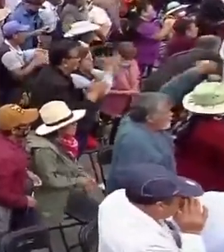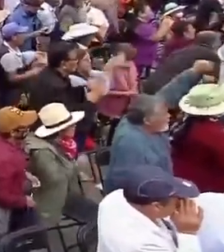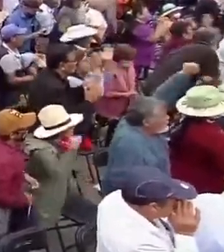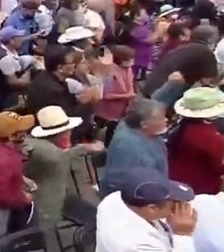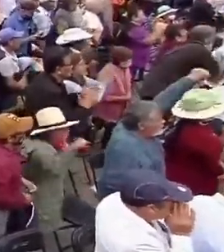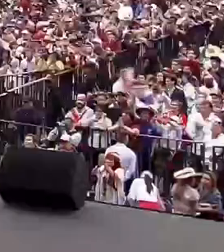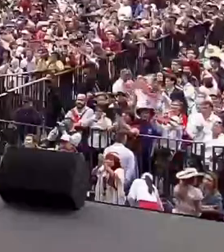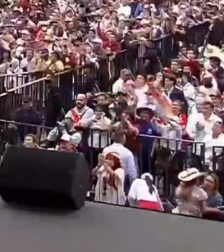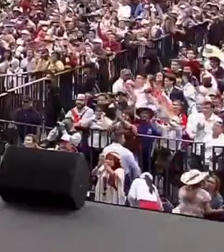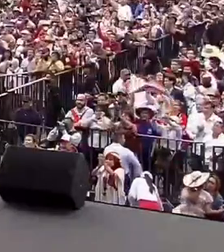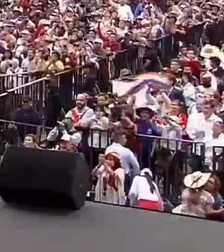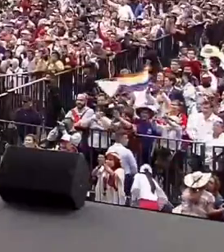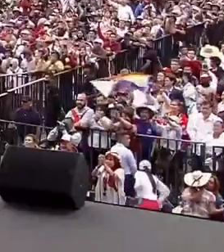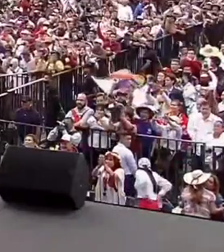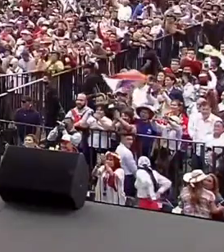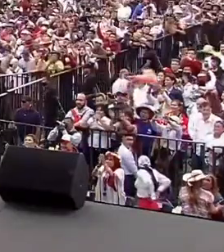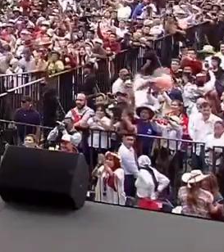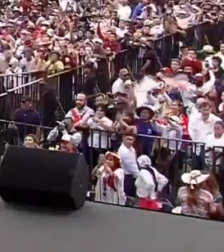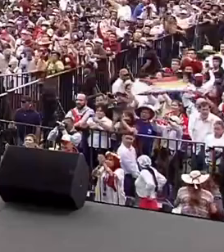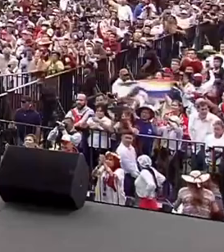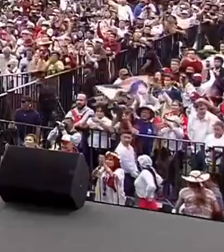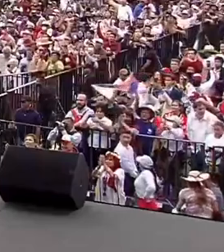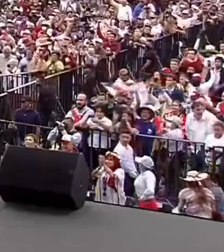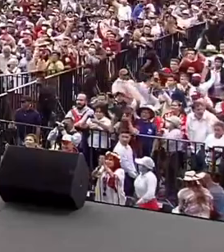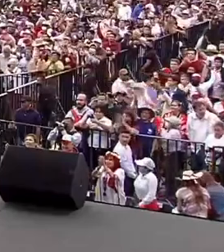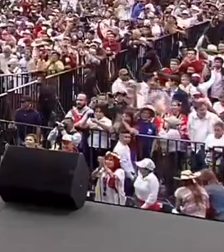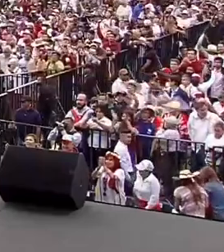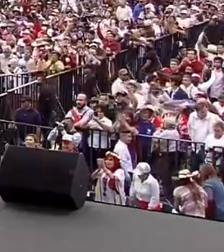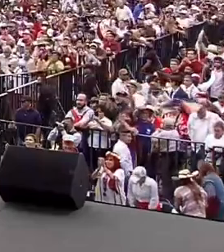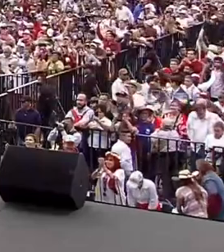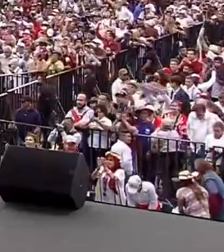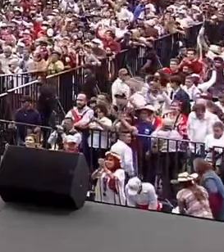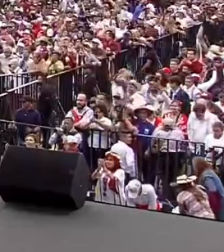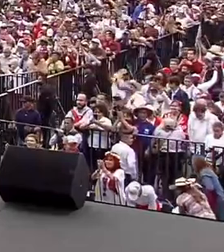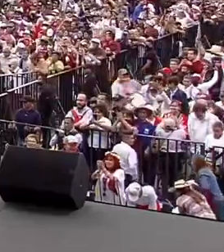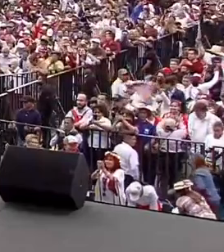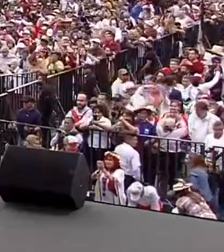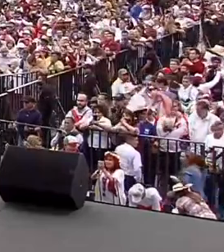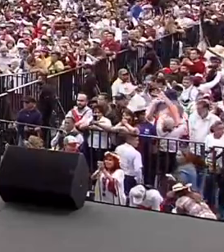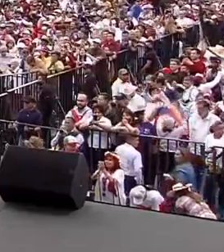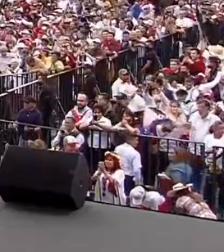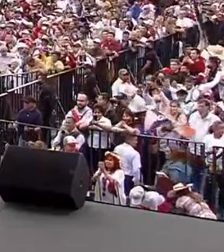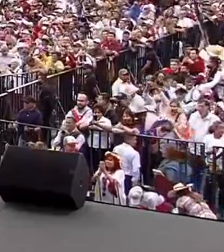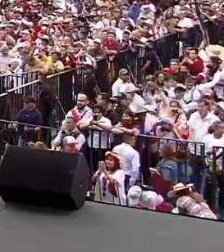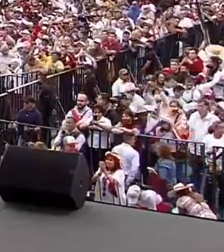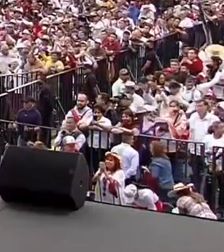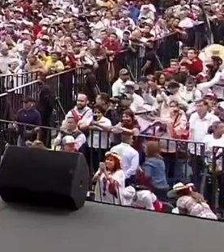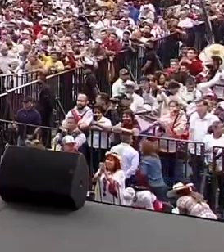Se invita a todos los presentes a entonar nuestro himno nacional.